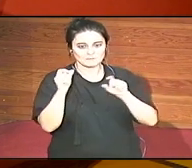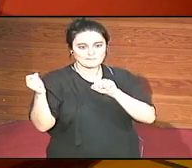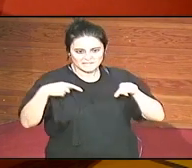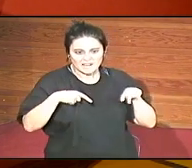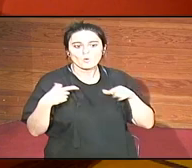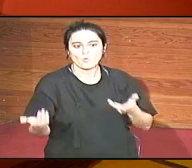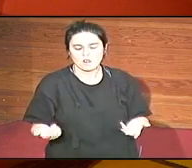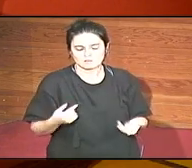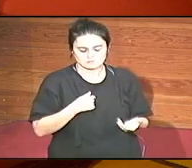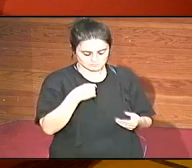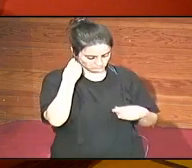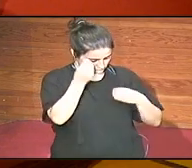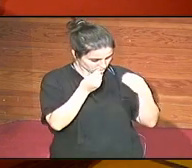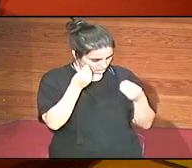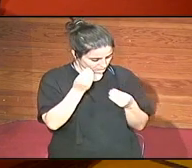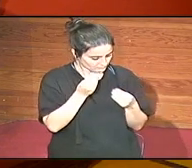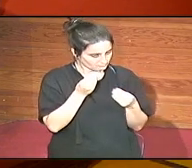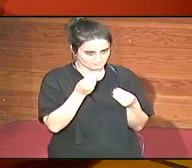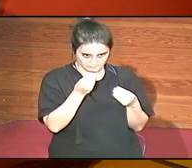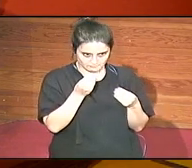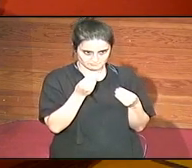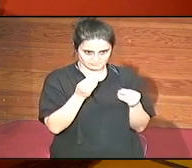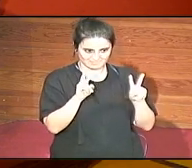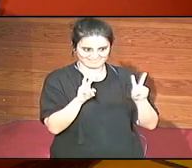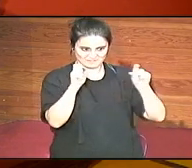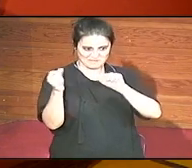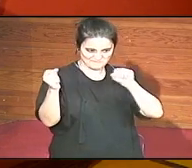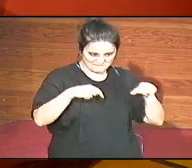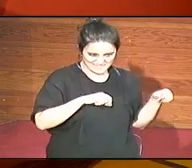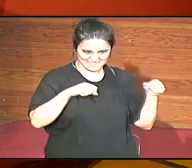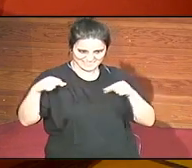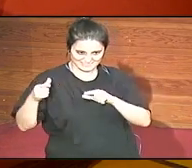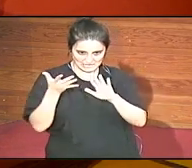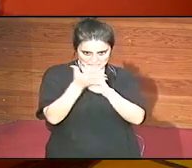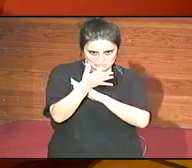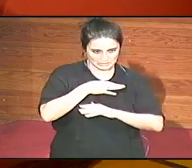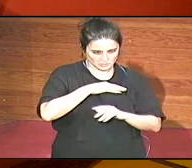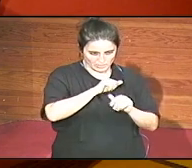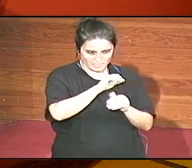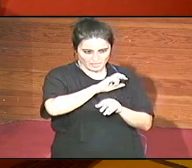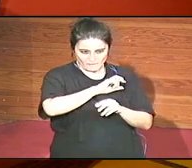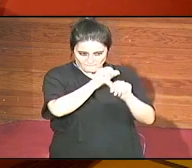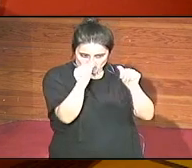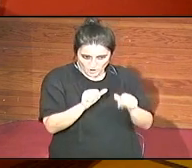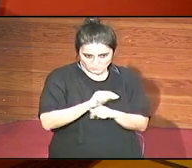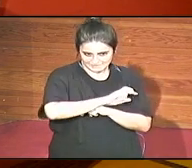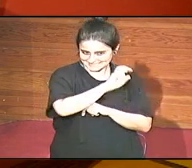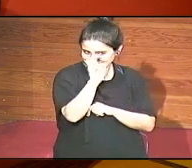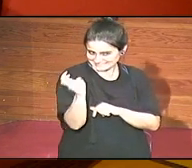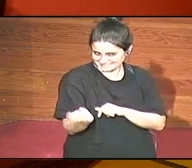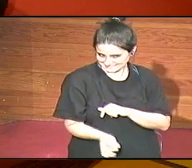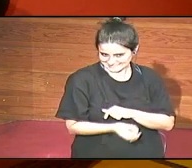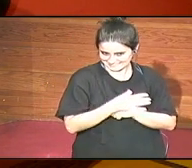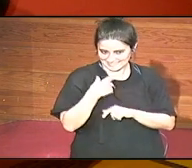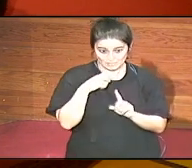cuantas cuántas maneras de explicar la migración diferentes y desde otro prisma no desde el movimiento